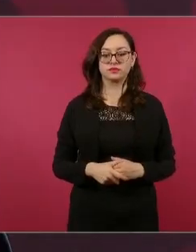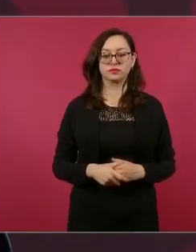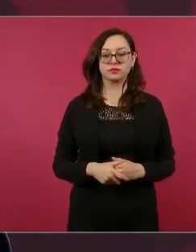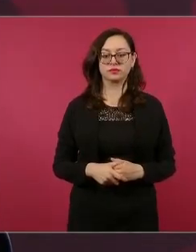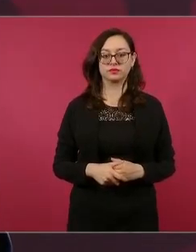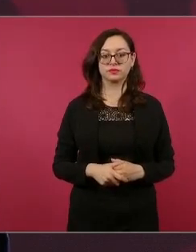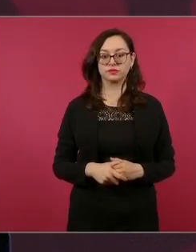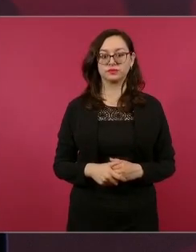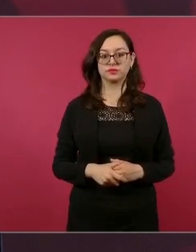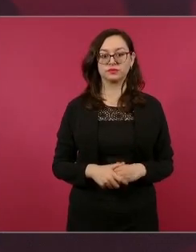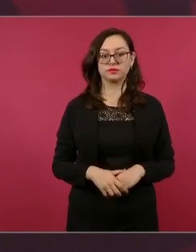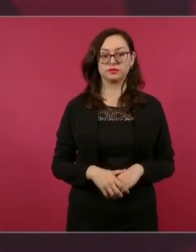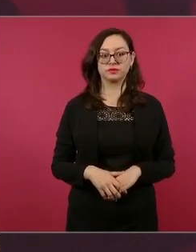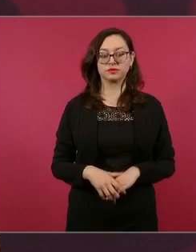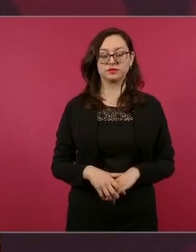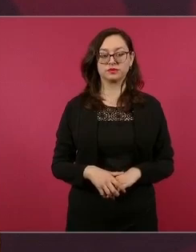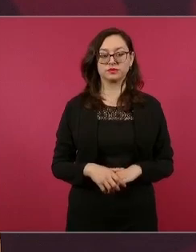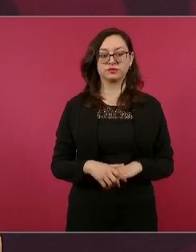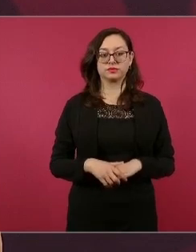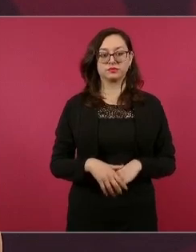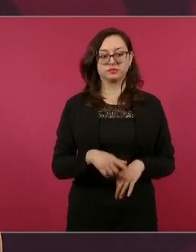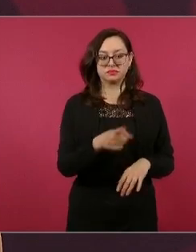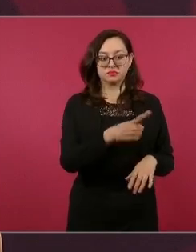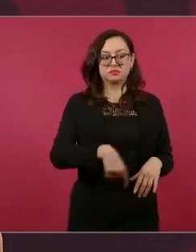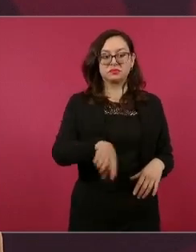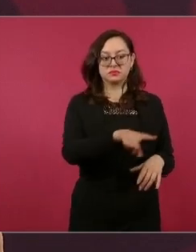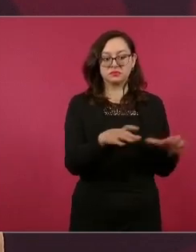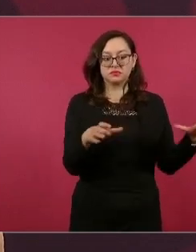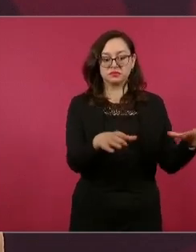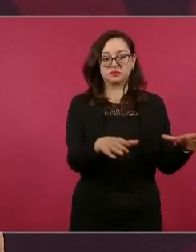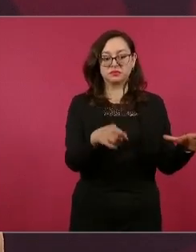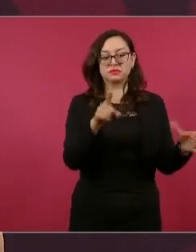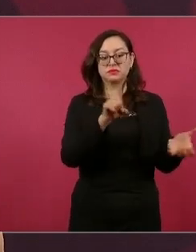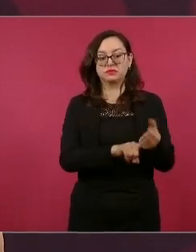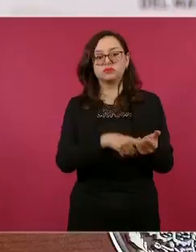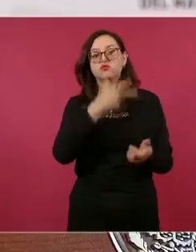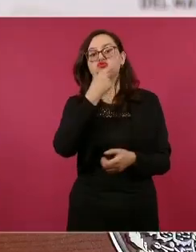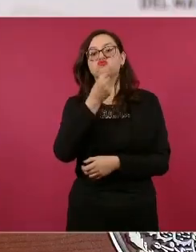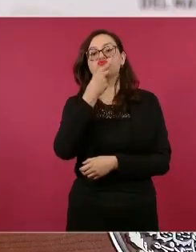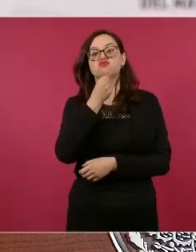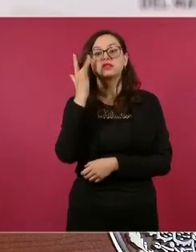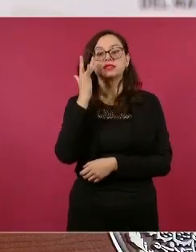al mismo Santana, que pertenecía al bloque conservador,